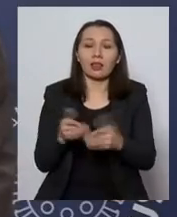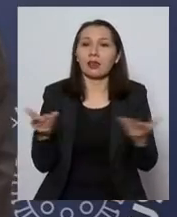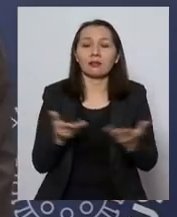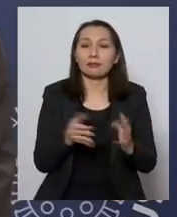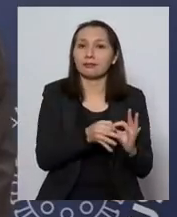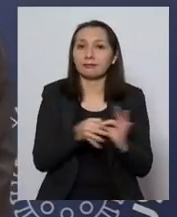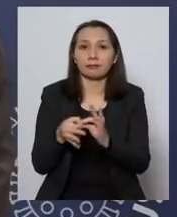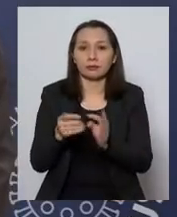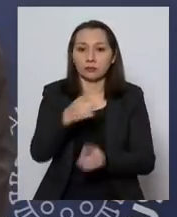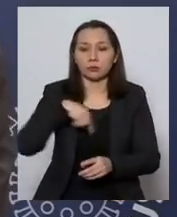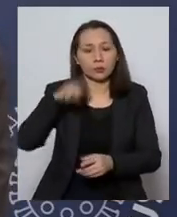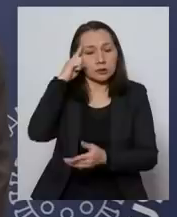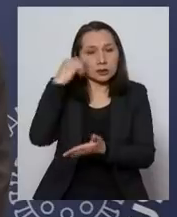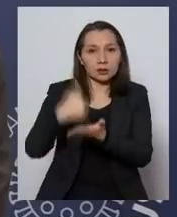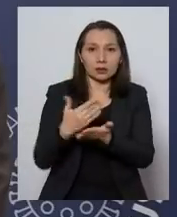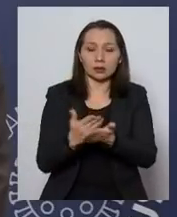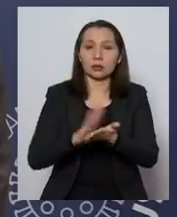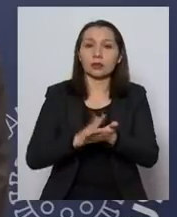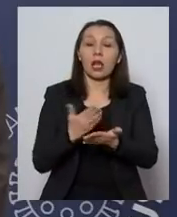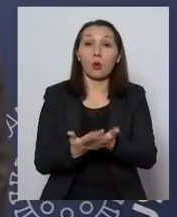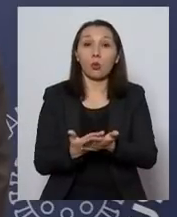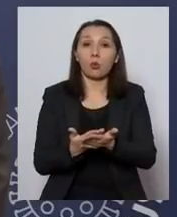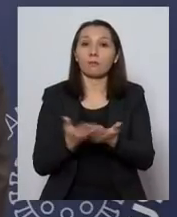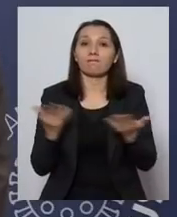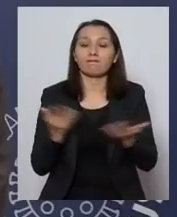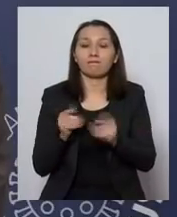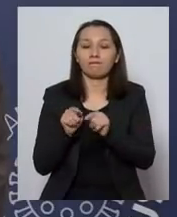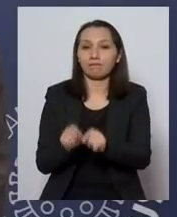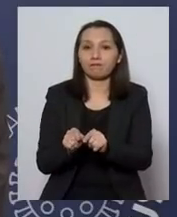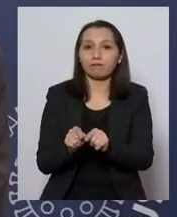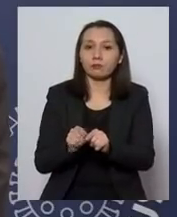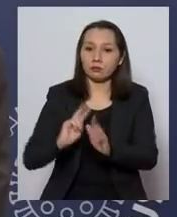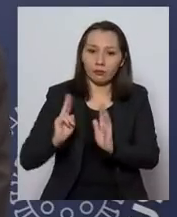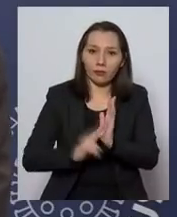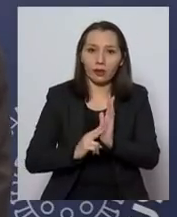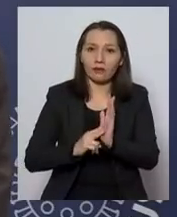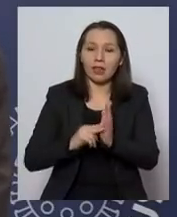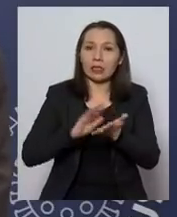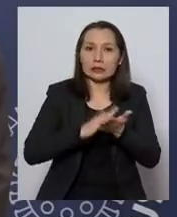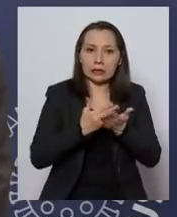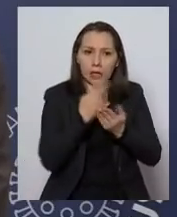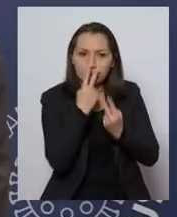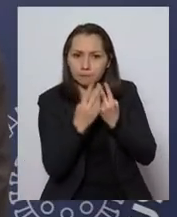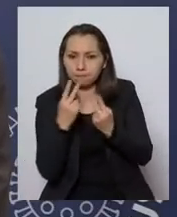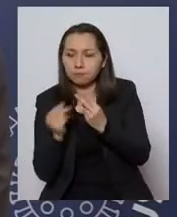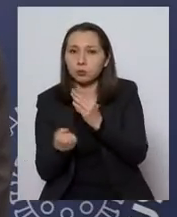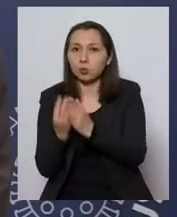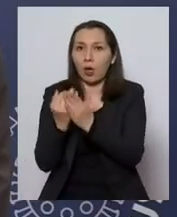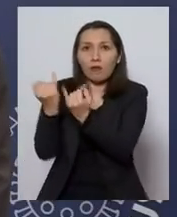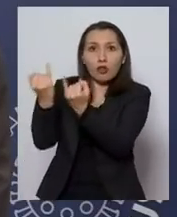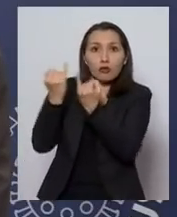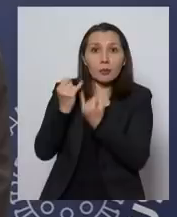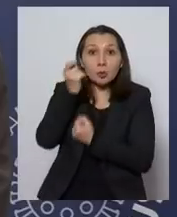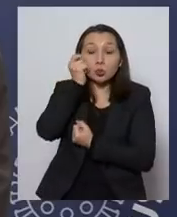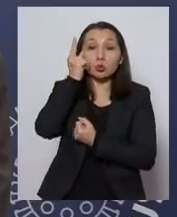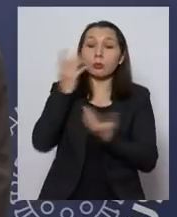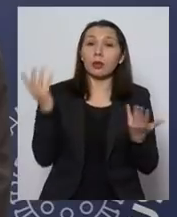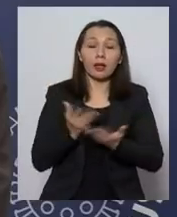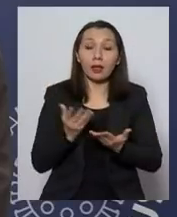de nuestra estrategia sanitaria, dado la realidad epidemiológica, dado el nuevo conocimiento. Y